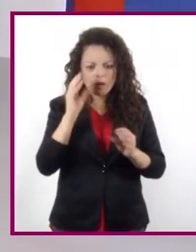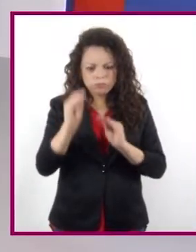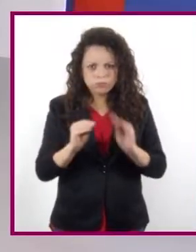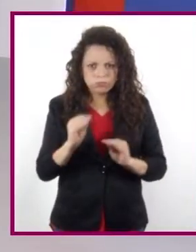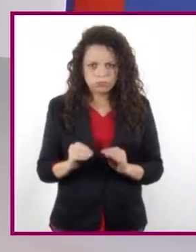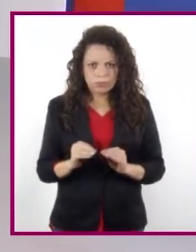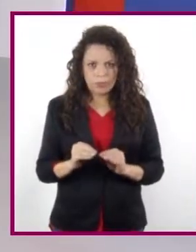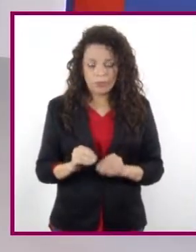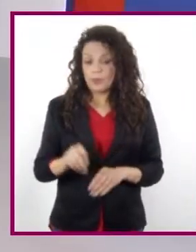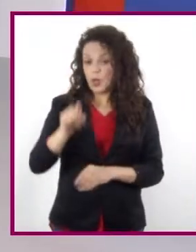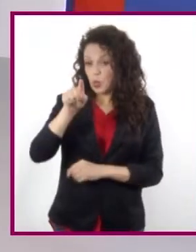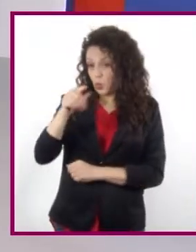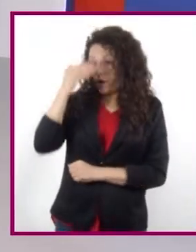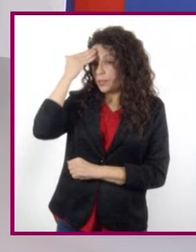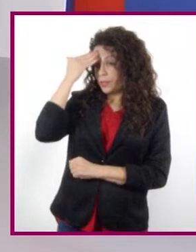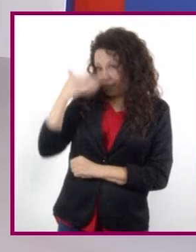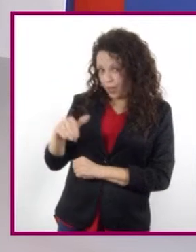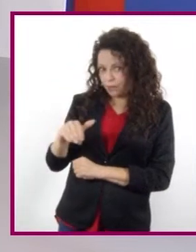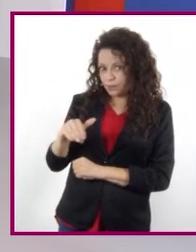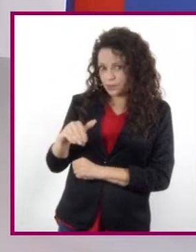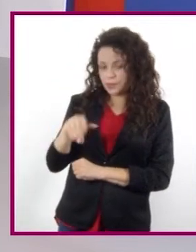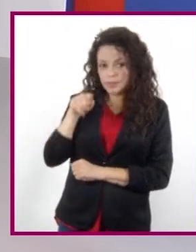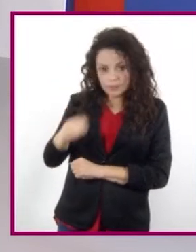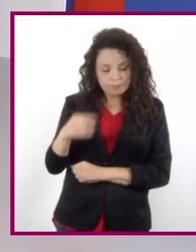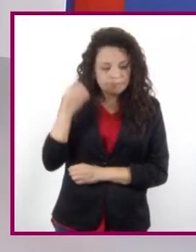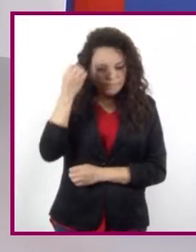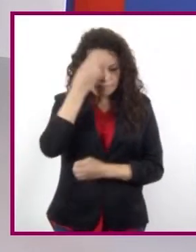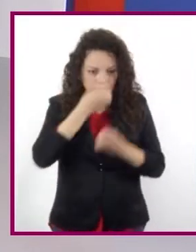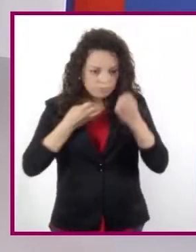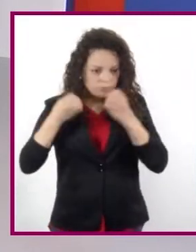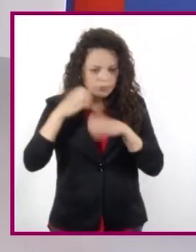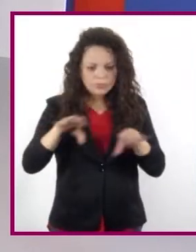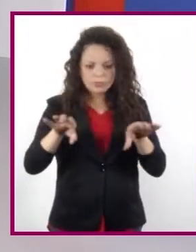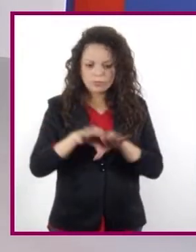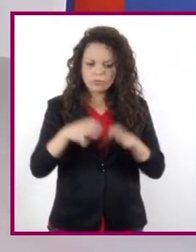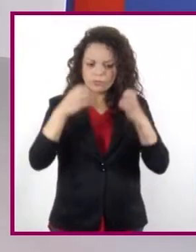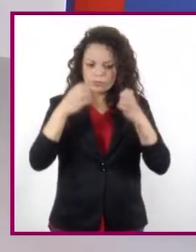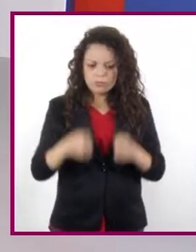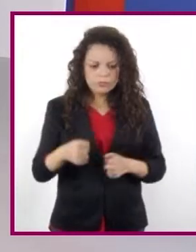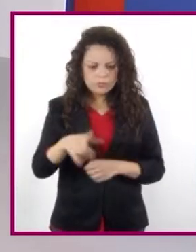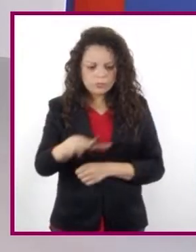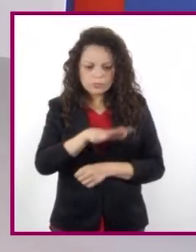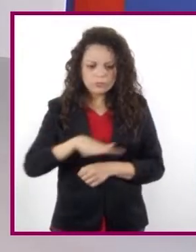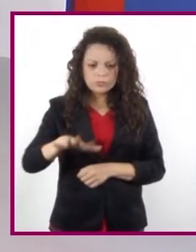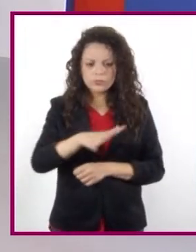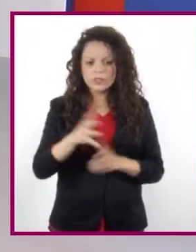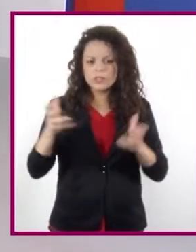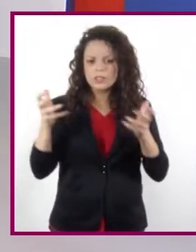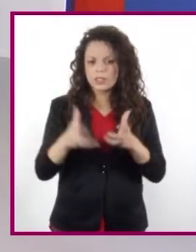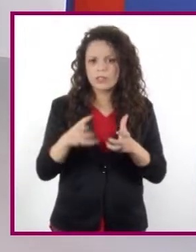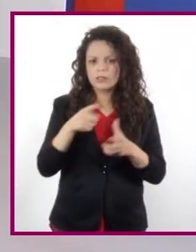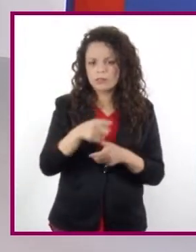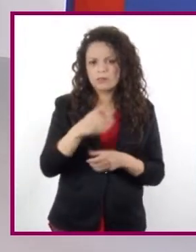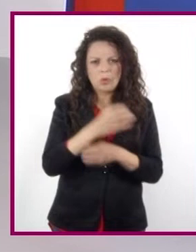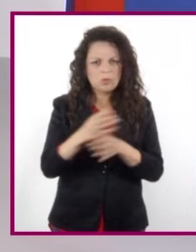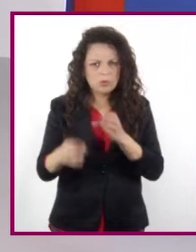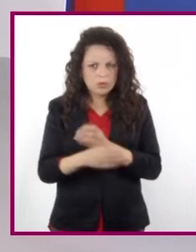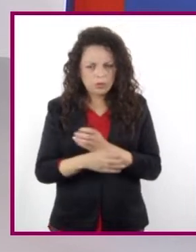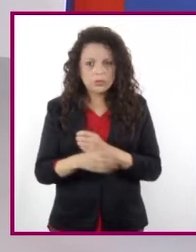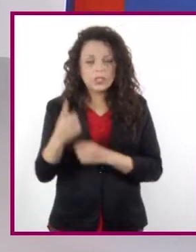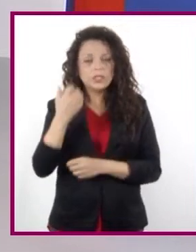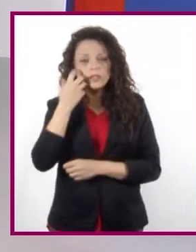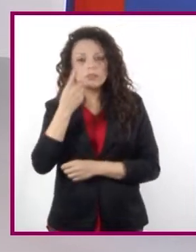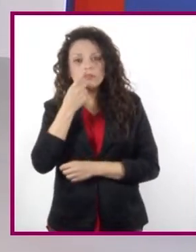¿Sabían que hacer un análisis de la estructura de un objeto, máquina o producto implica observar y